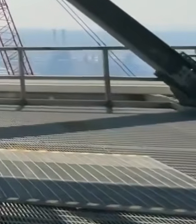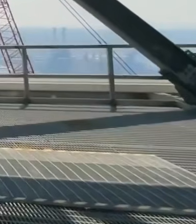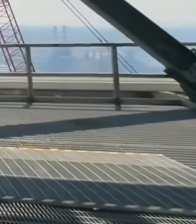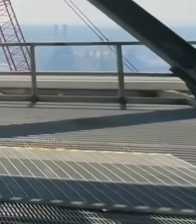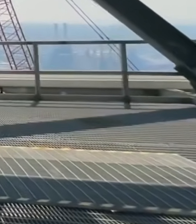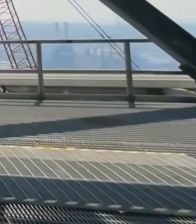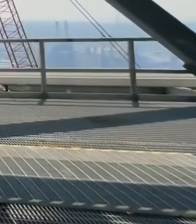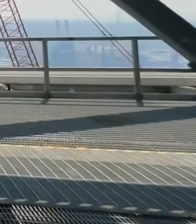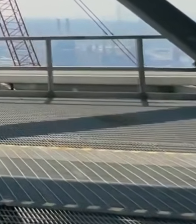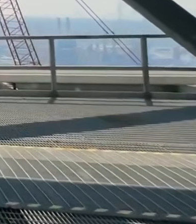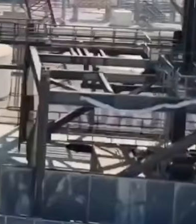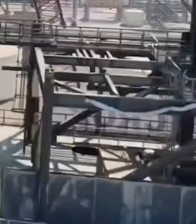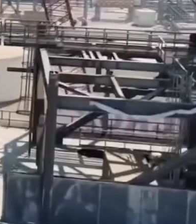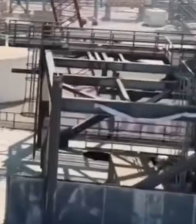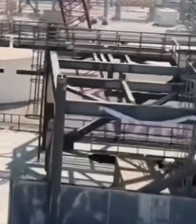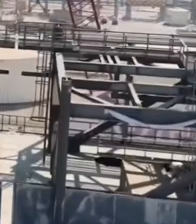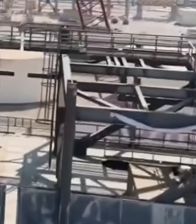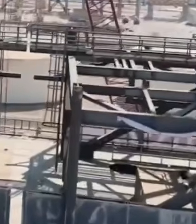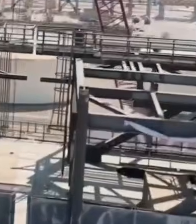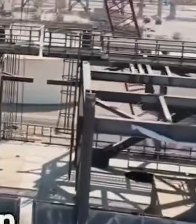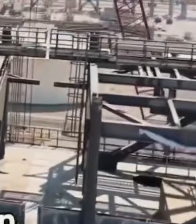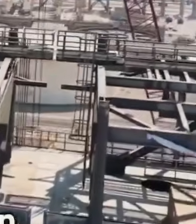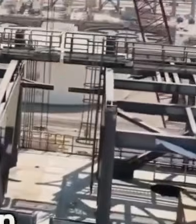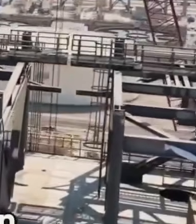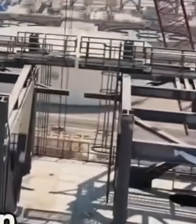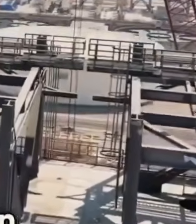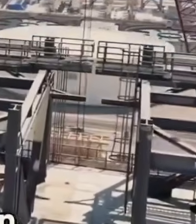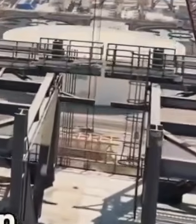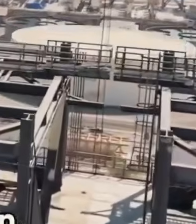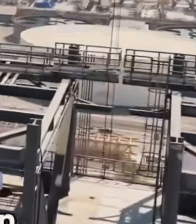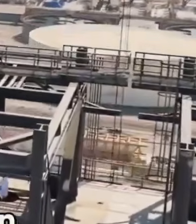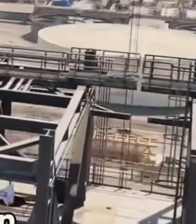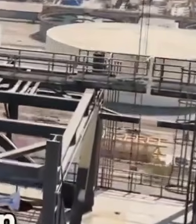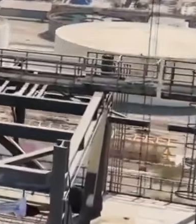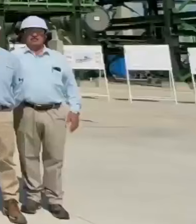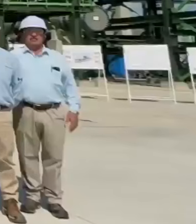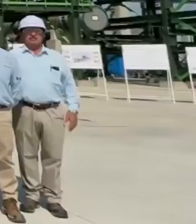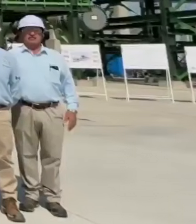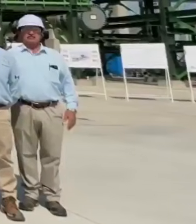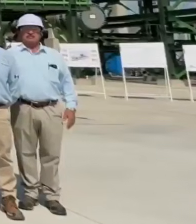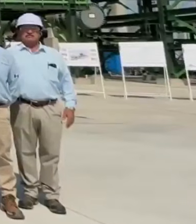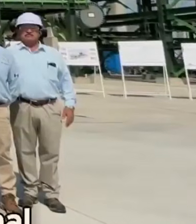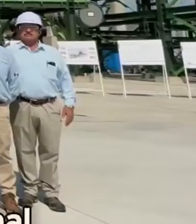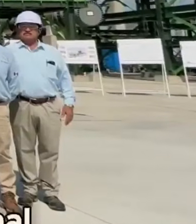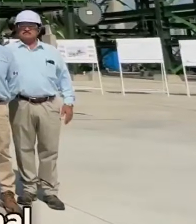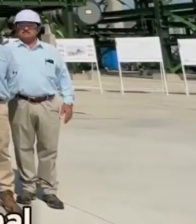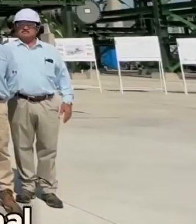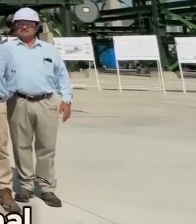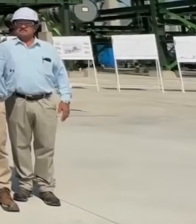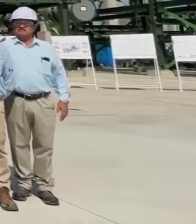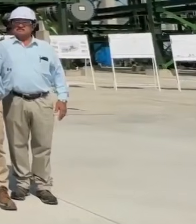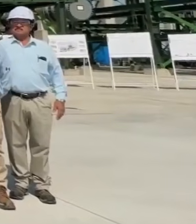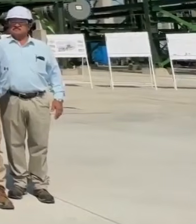más diésel, y para eso se requiere un nuevo tren o una nueva planta de coquización. Se llama de coquización porque en